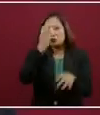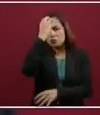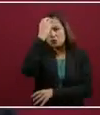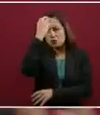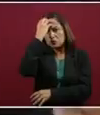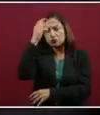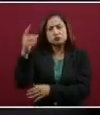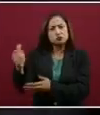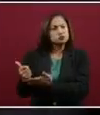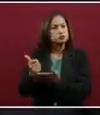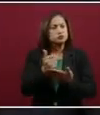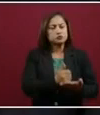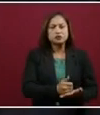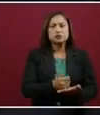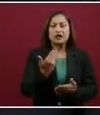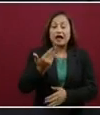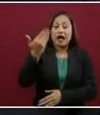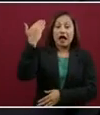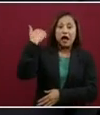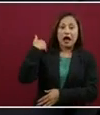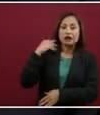Ya se había hecho una evaluación.